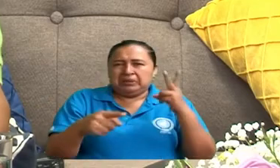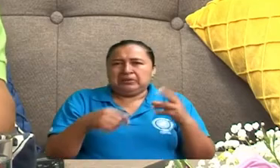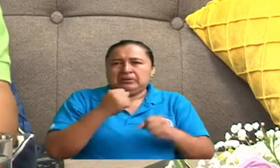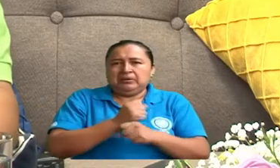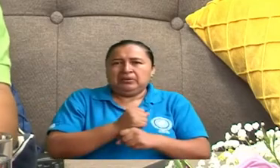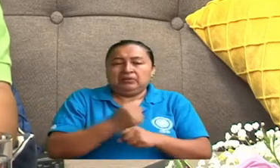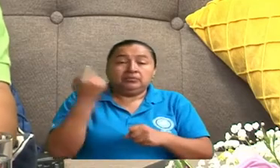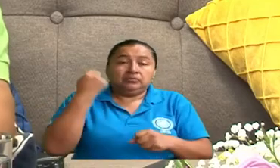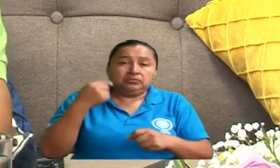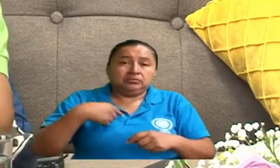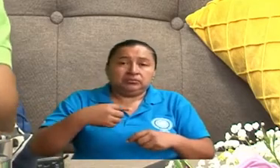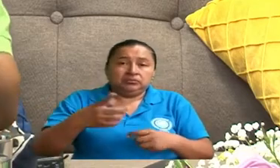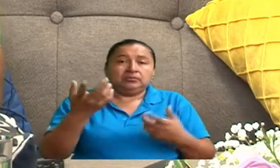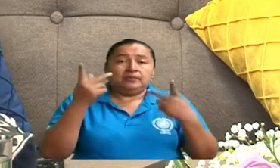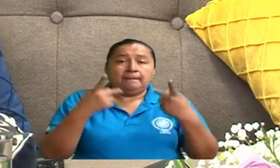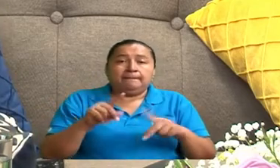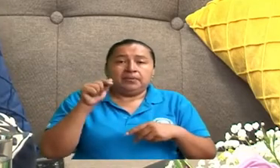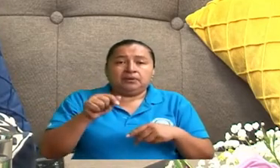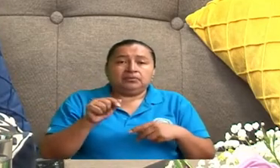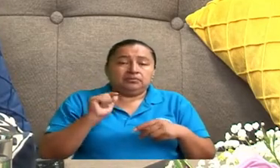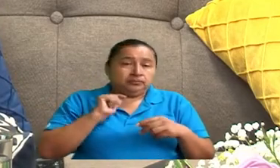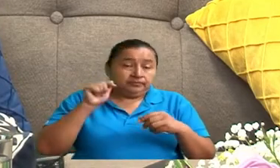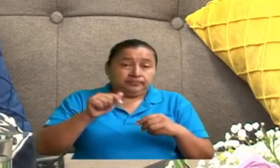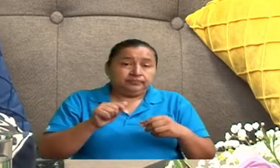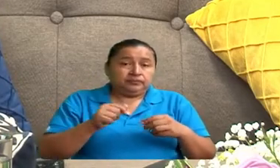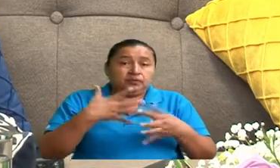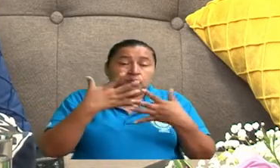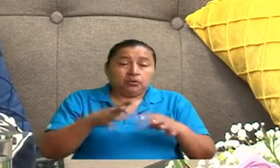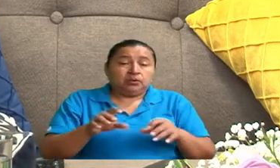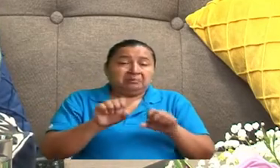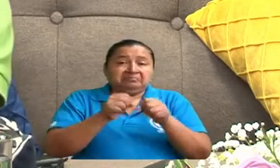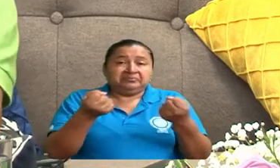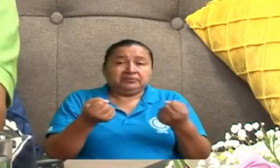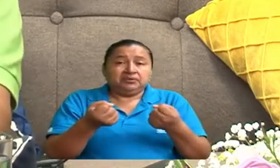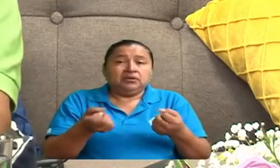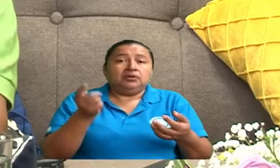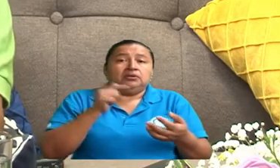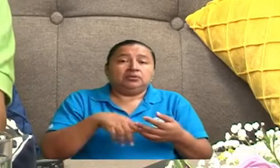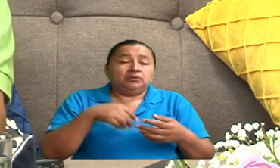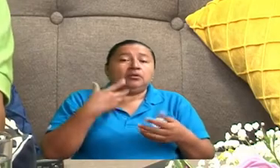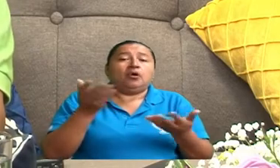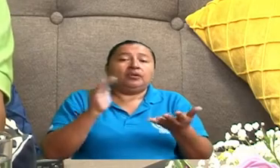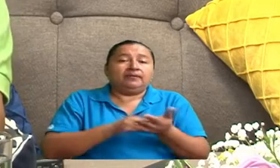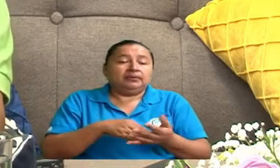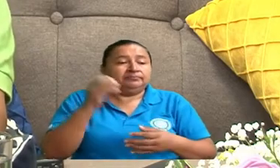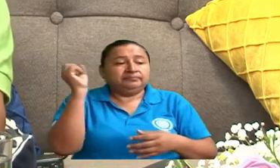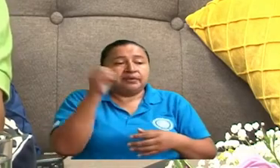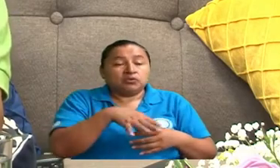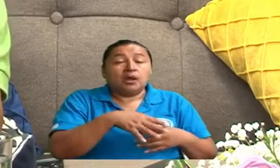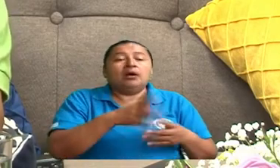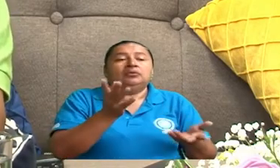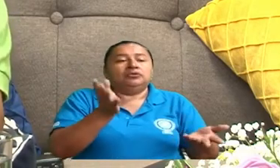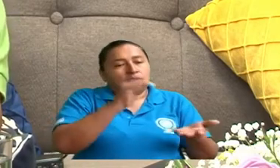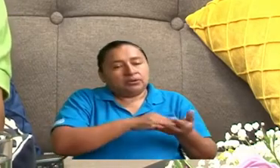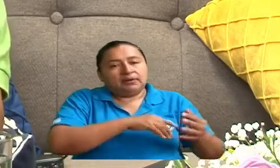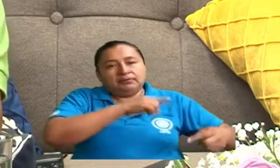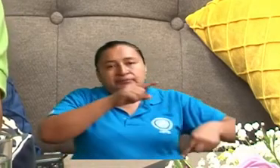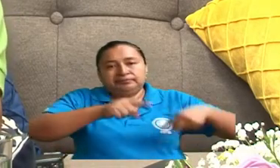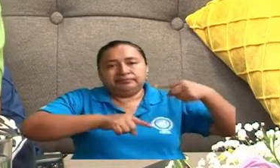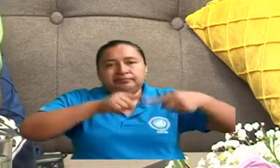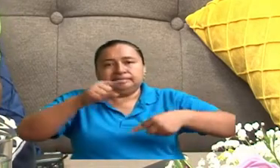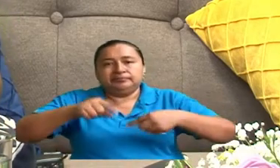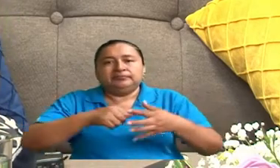utilizándola continuamente. Pero esto, una vez que se deterioró, lo vuelvo a meter al círculo de la transformación,